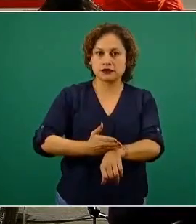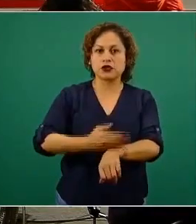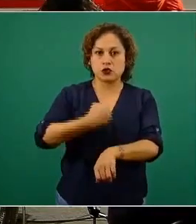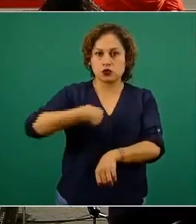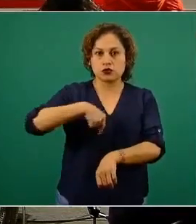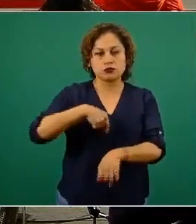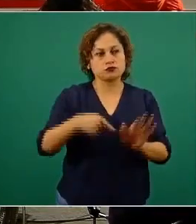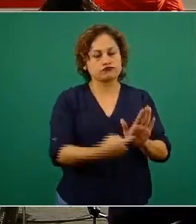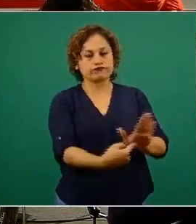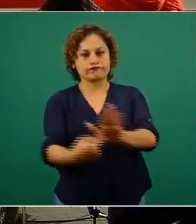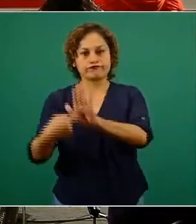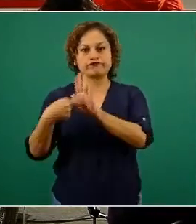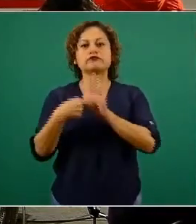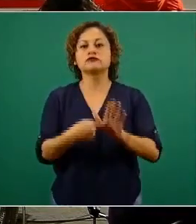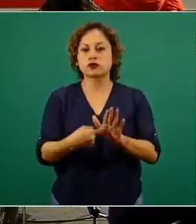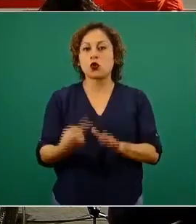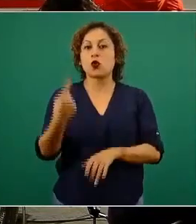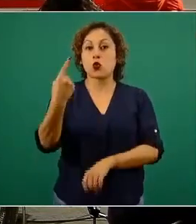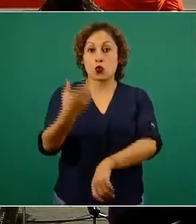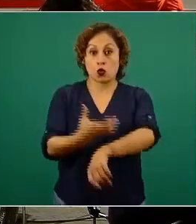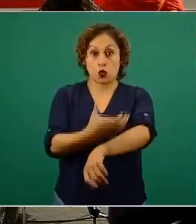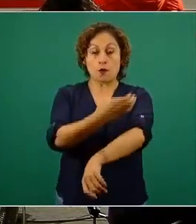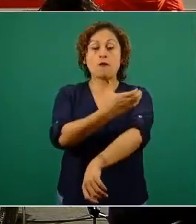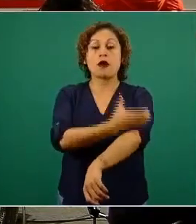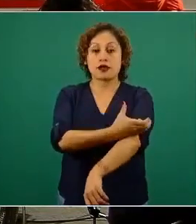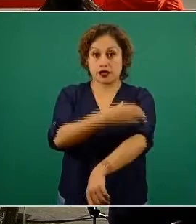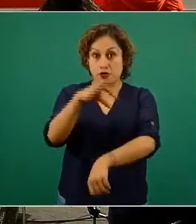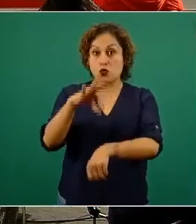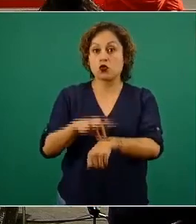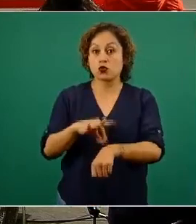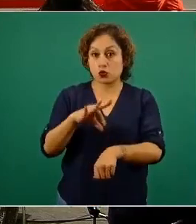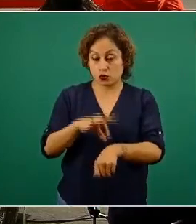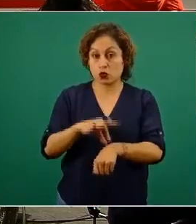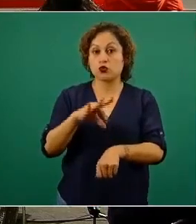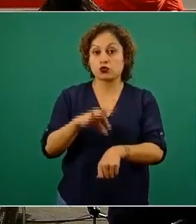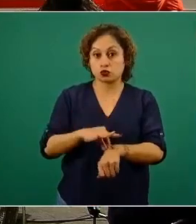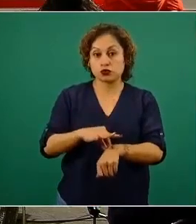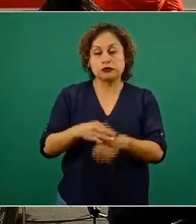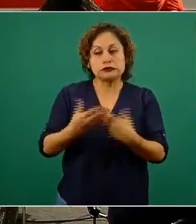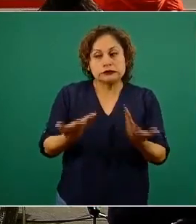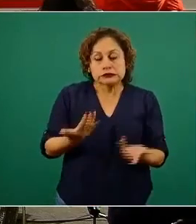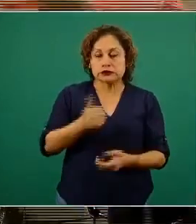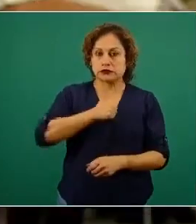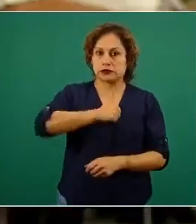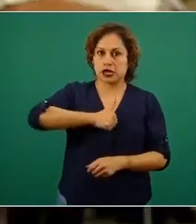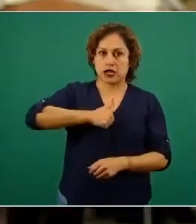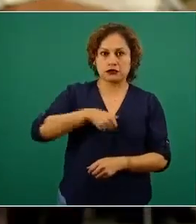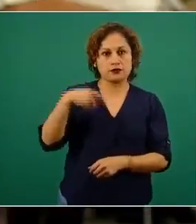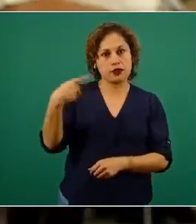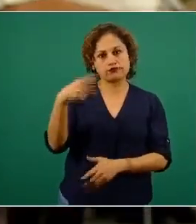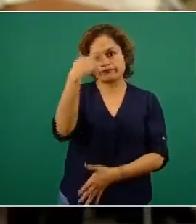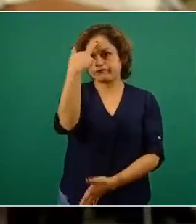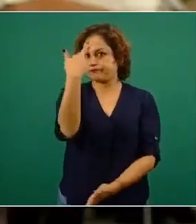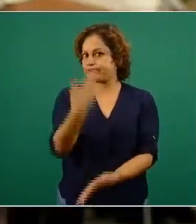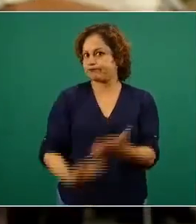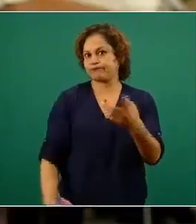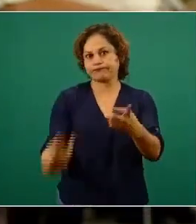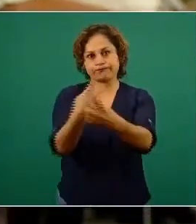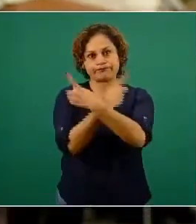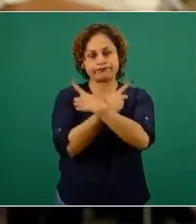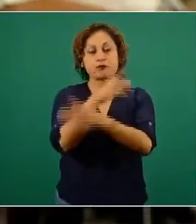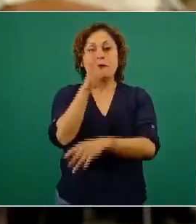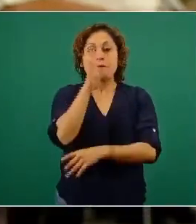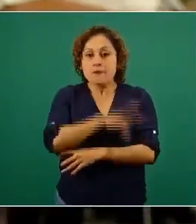ejemplar de un compañero médico, lo lamentamos mucho, pero su conducta fue completamente inapropiada en el Estado de